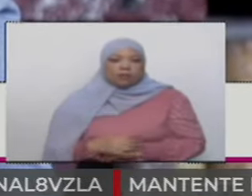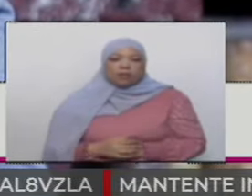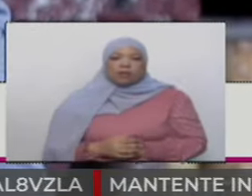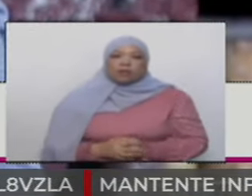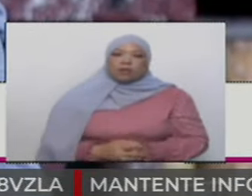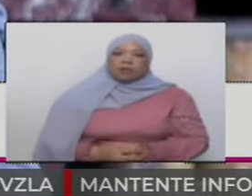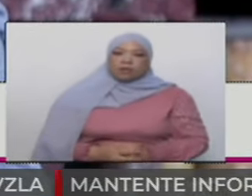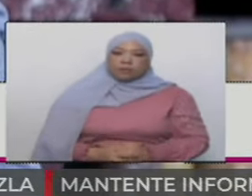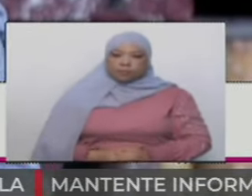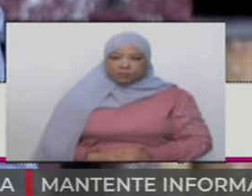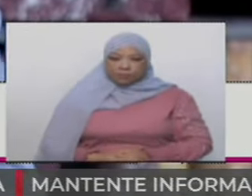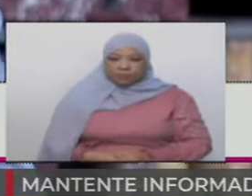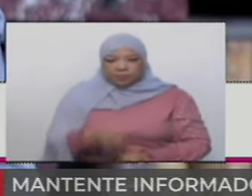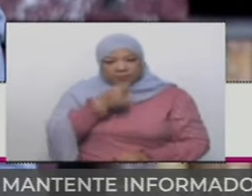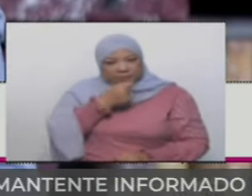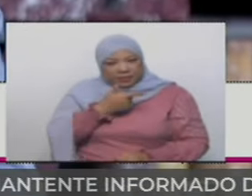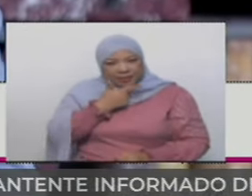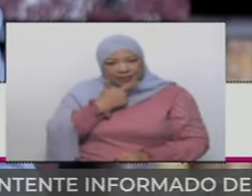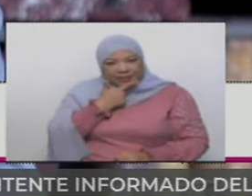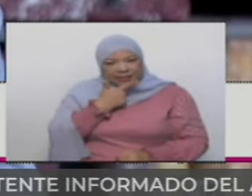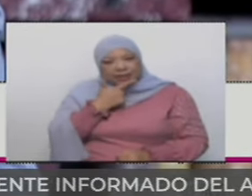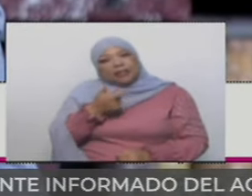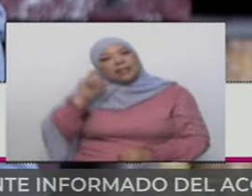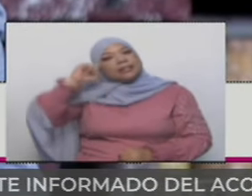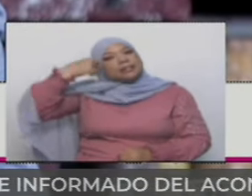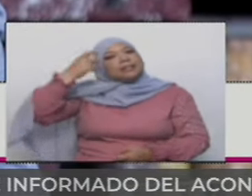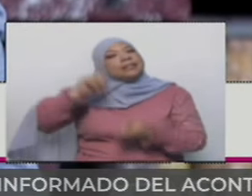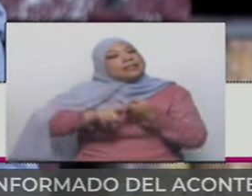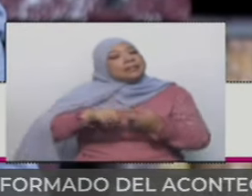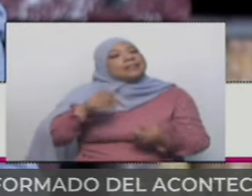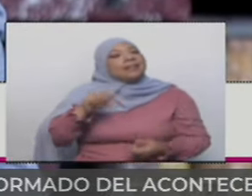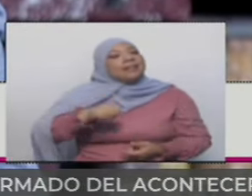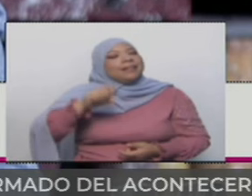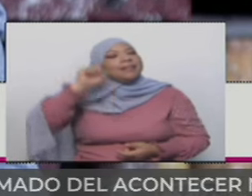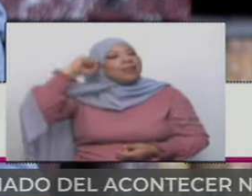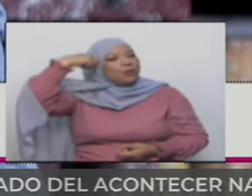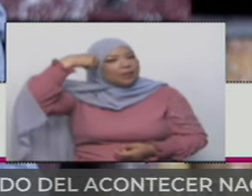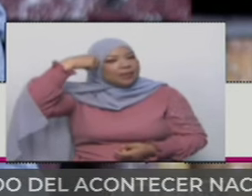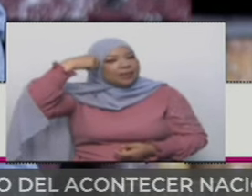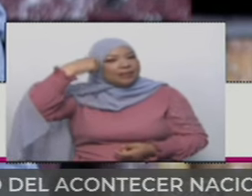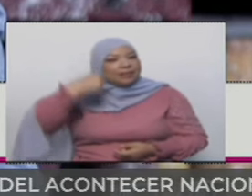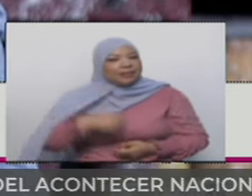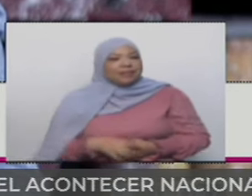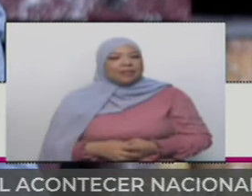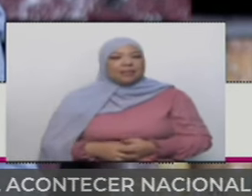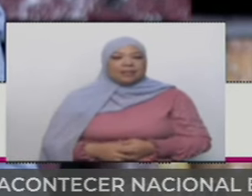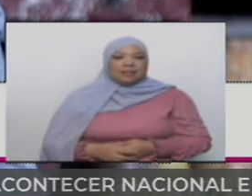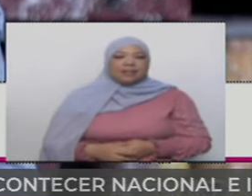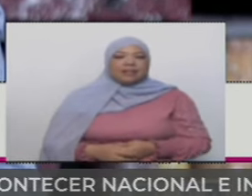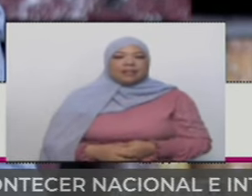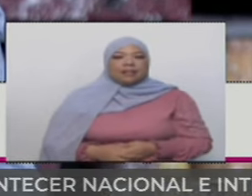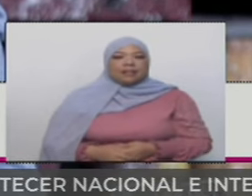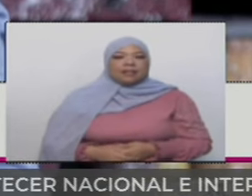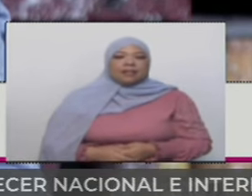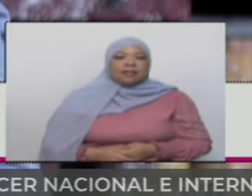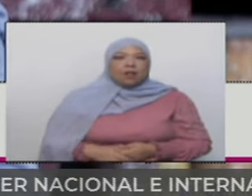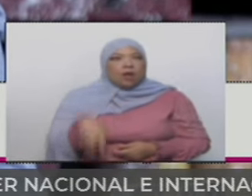una de las cosas más bonitas, Silvia se tiene que acordar. era cuando íbamos a recorrer las